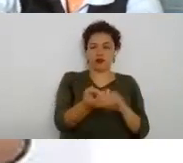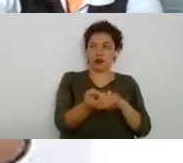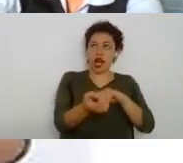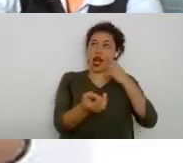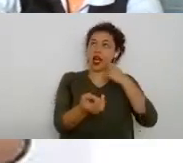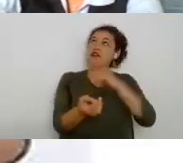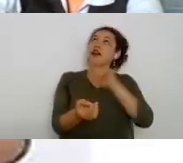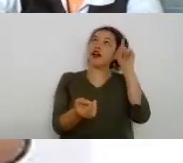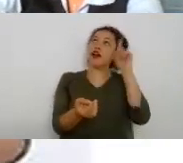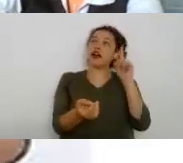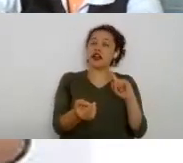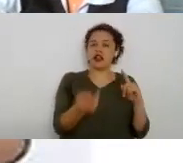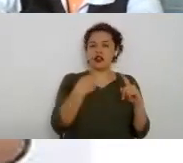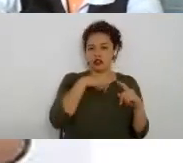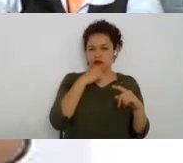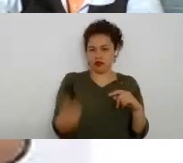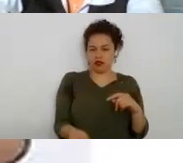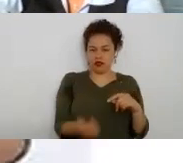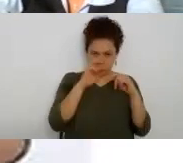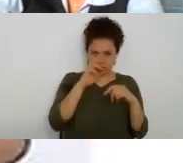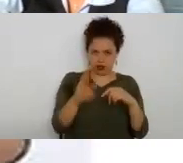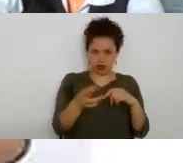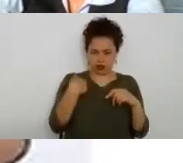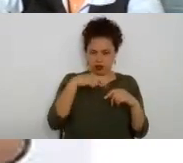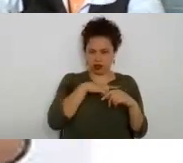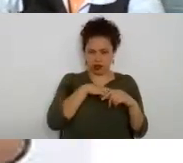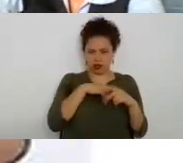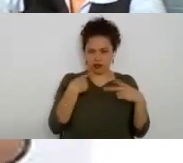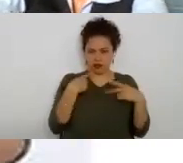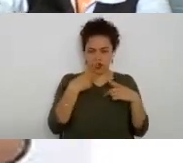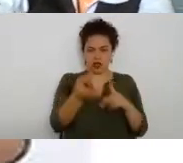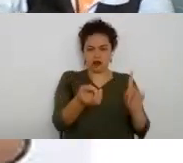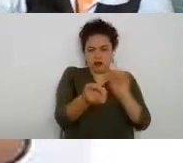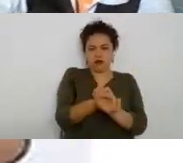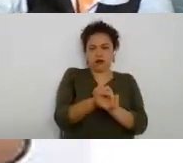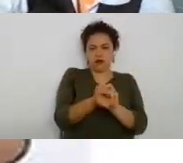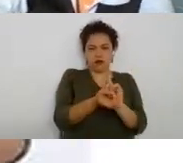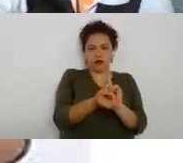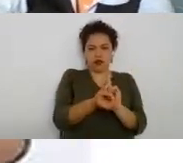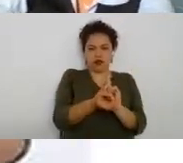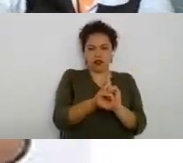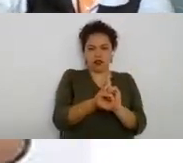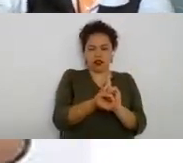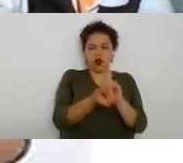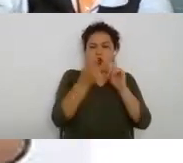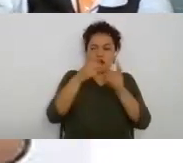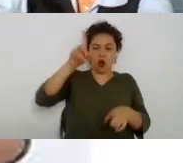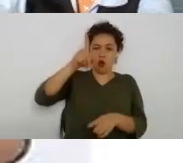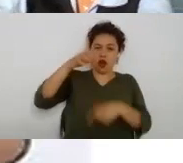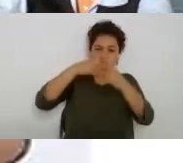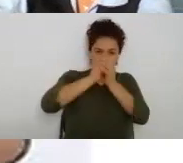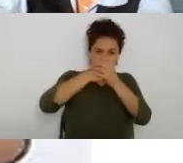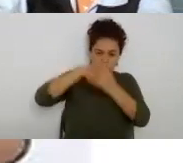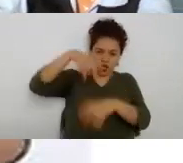Nosotros como primer respondiente nos vamos a posicionar a un costado de la víctima. vamos a anclar una rodilla al suelo